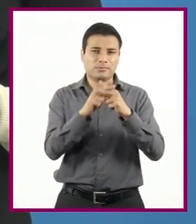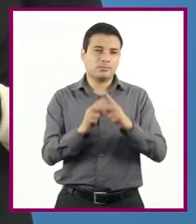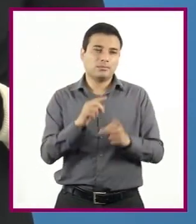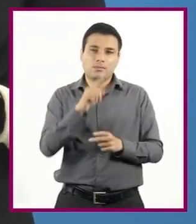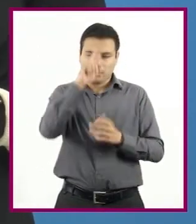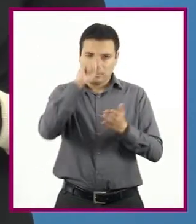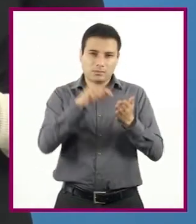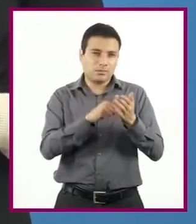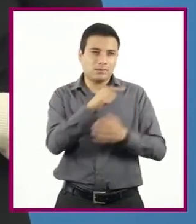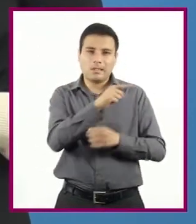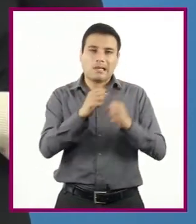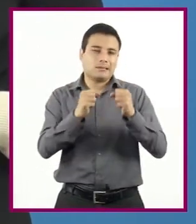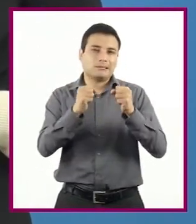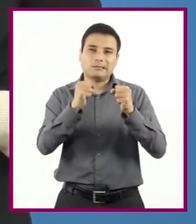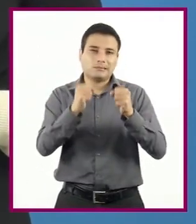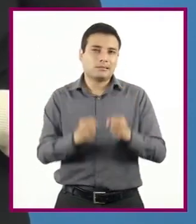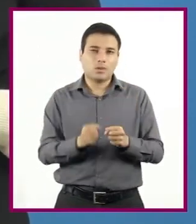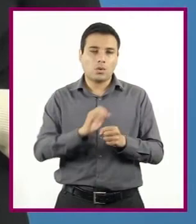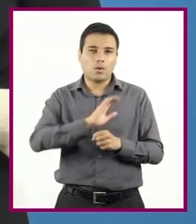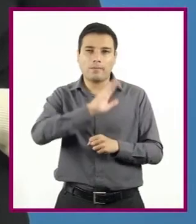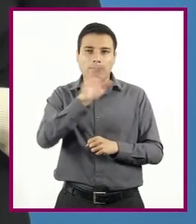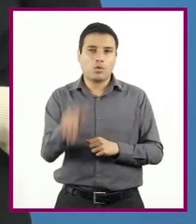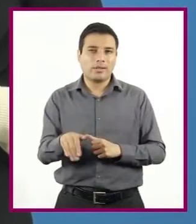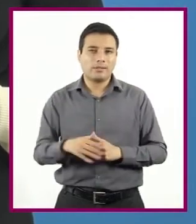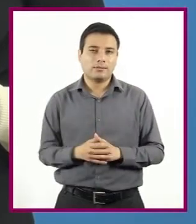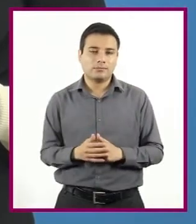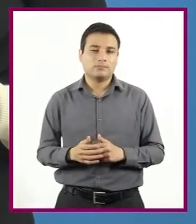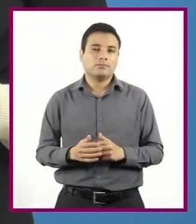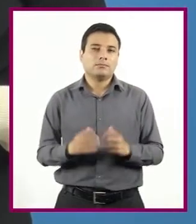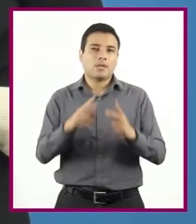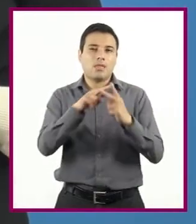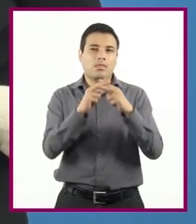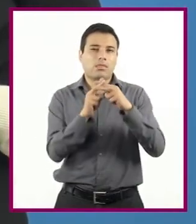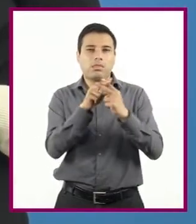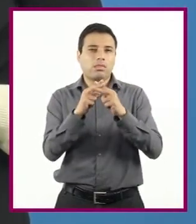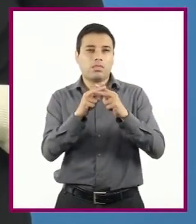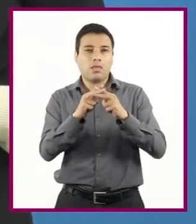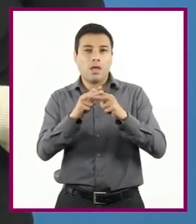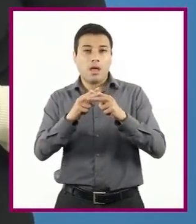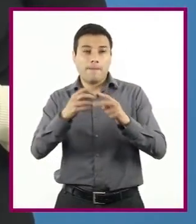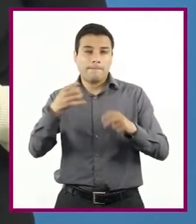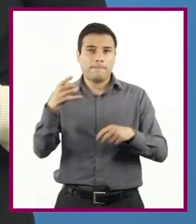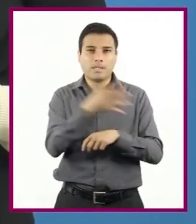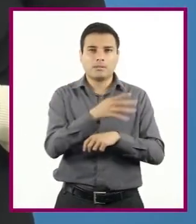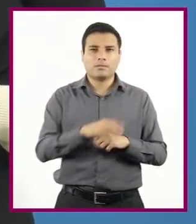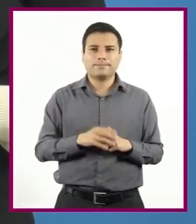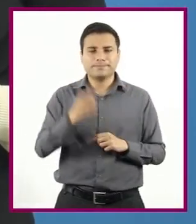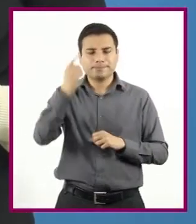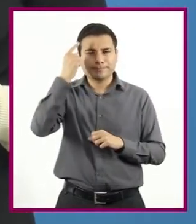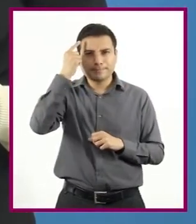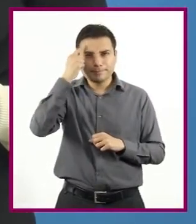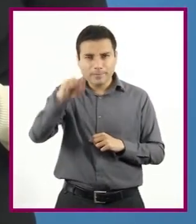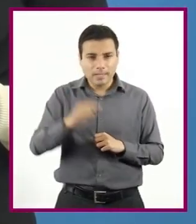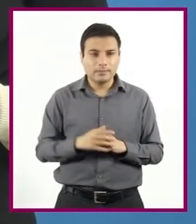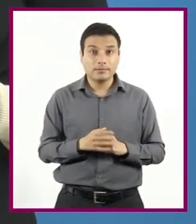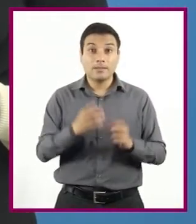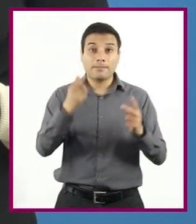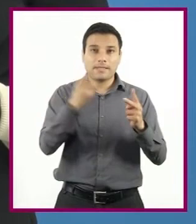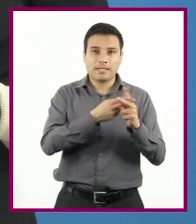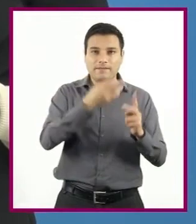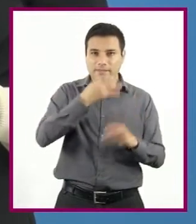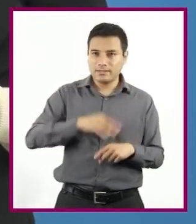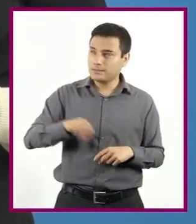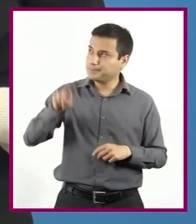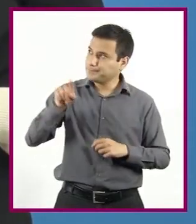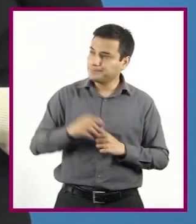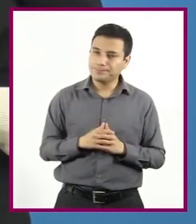de sobrevivir, este combate era completamente simbólico, pues se daba con motivo de la fiesta del